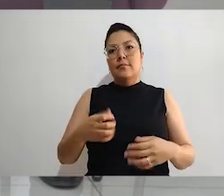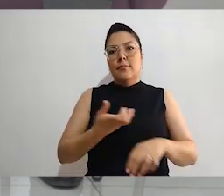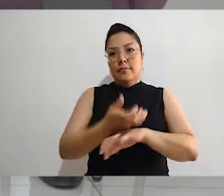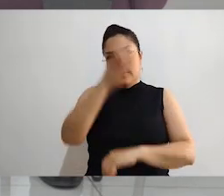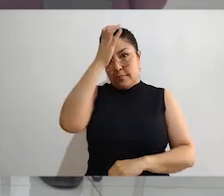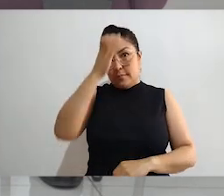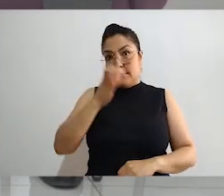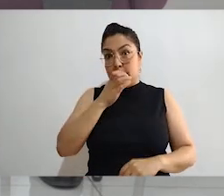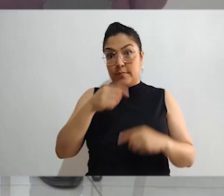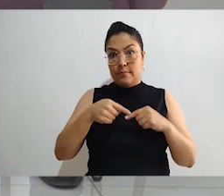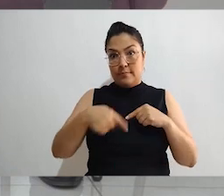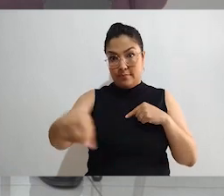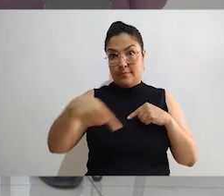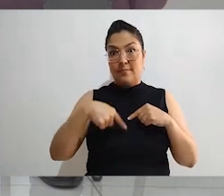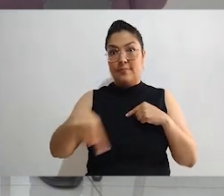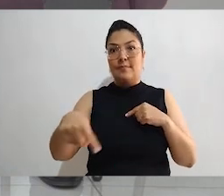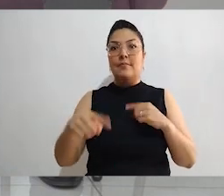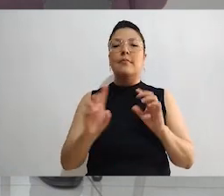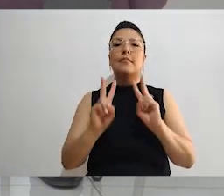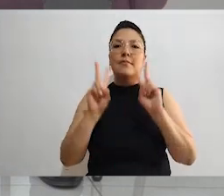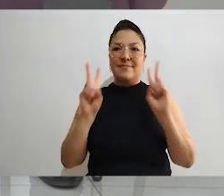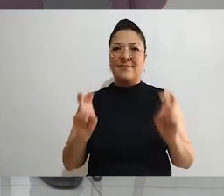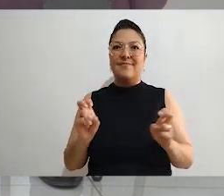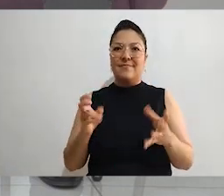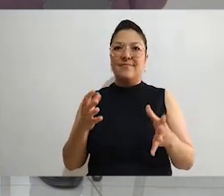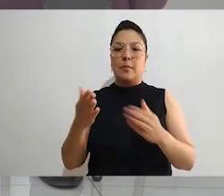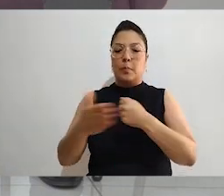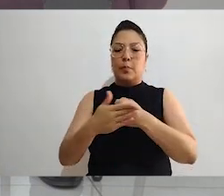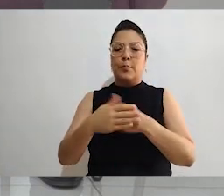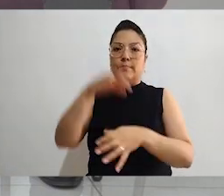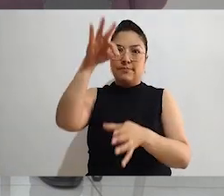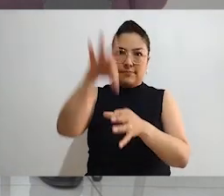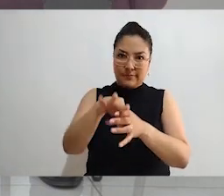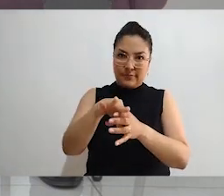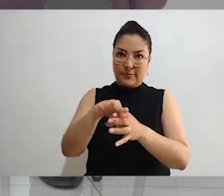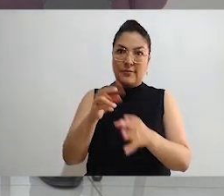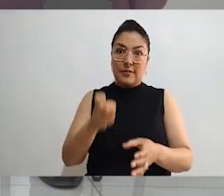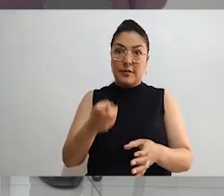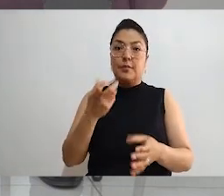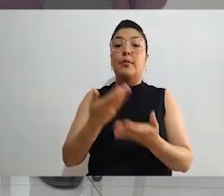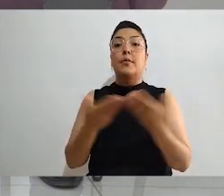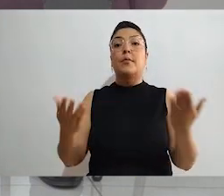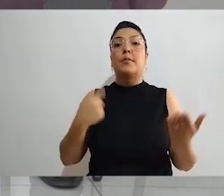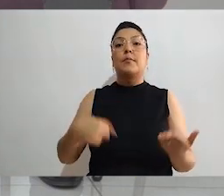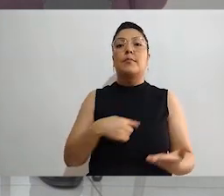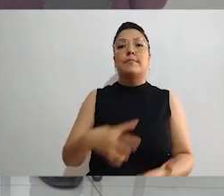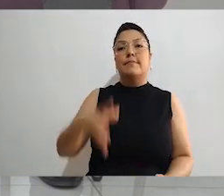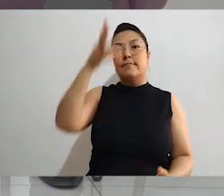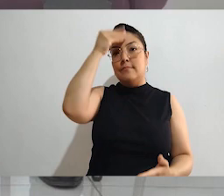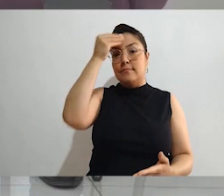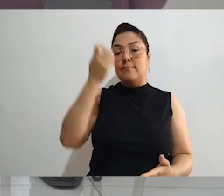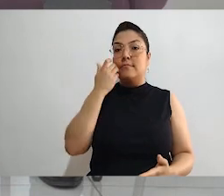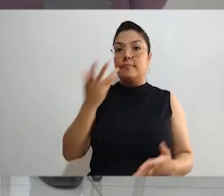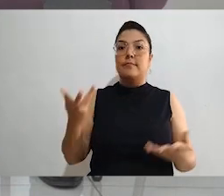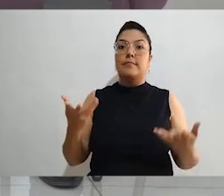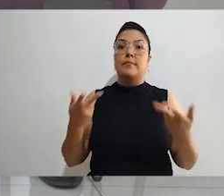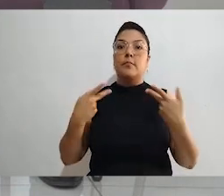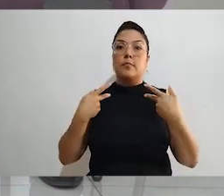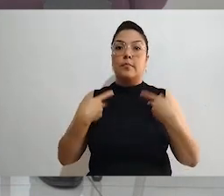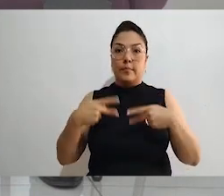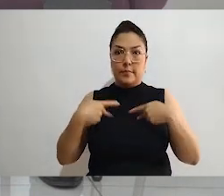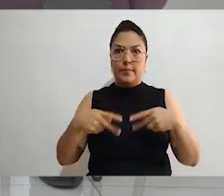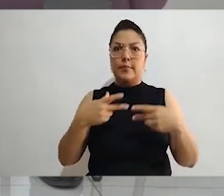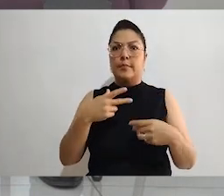en un proceso electoral en este momento, y justamente lo que estamos buscando desde el Instituto Electoral de Coahuila es que se fomente la participación ciudadana,